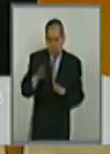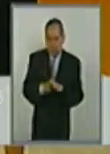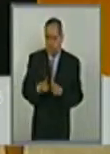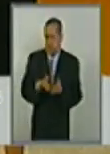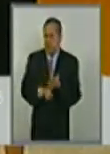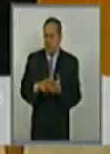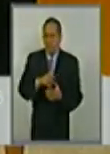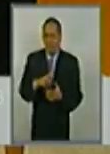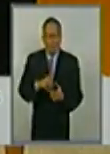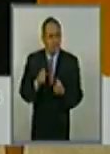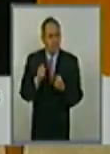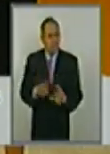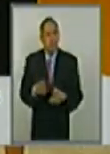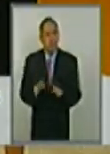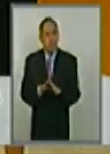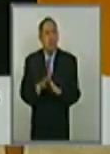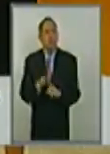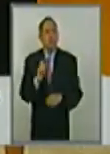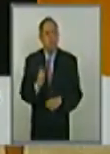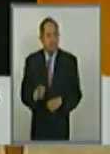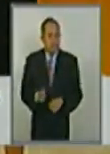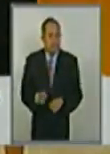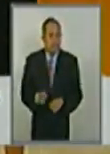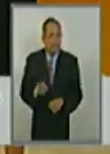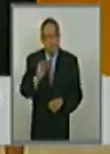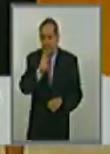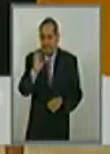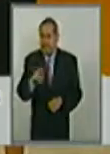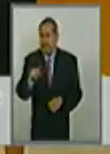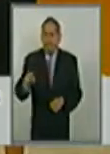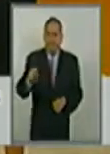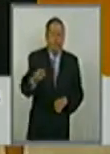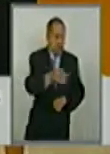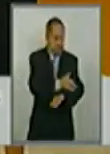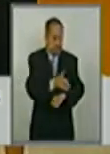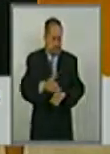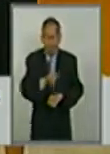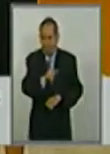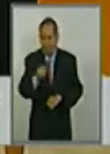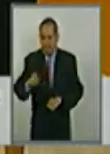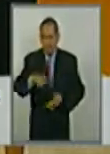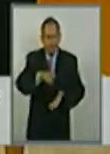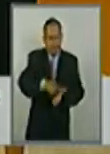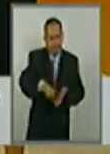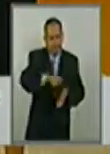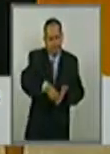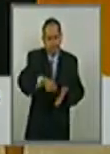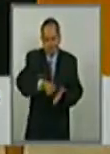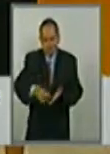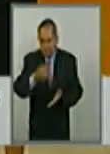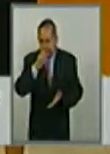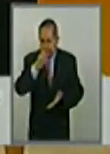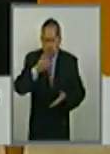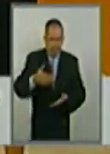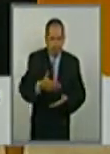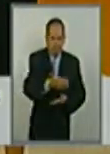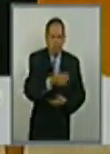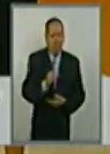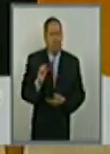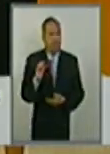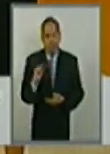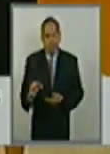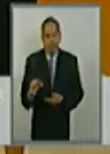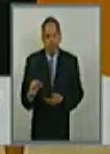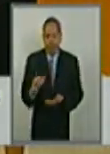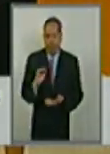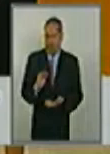cuenta con un gran potencial, el porcentaje de familias mexicanas que compra alimentos pesqueros es aún muy